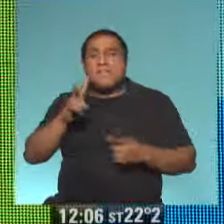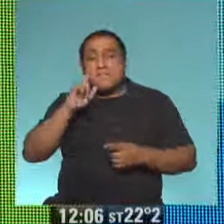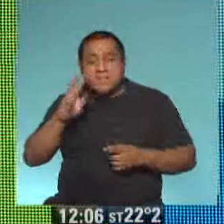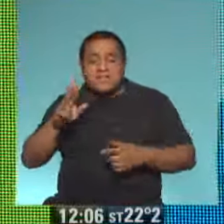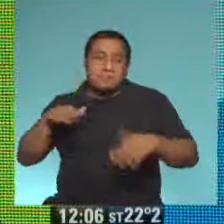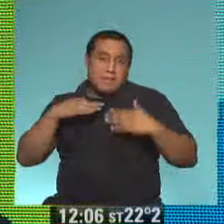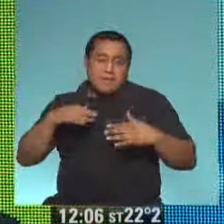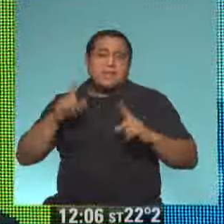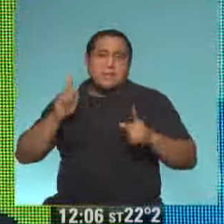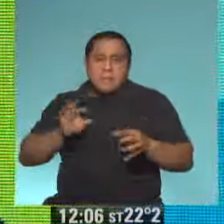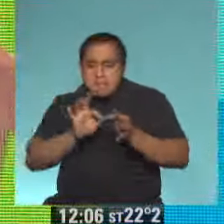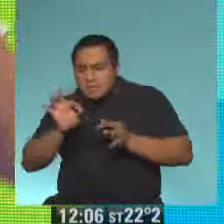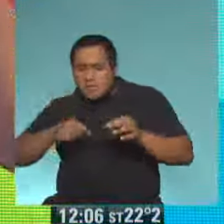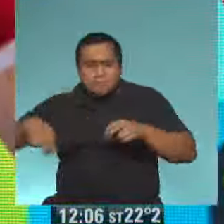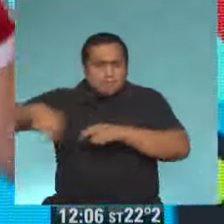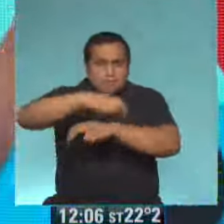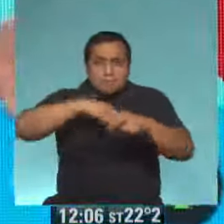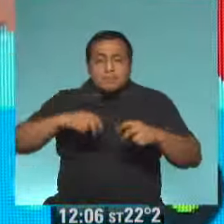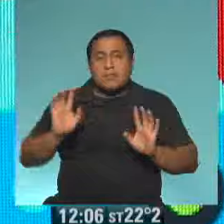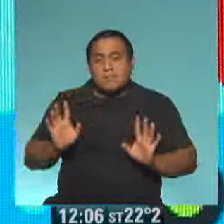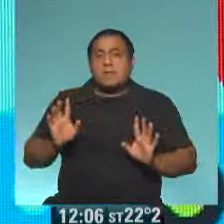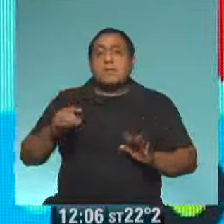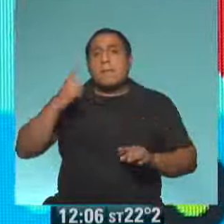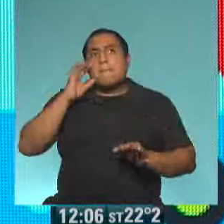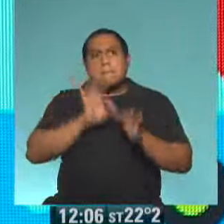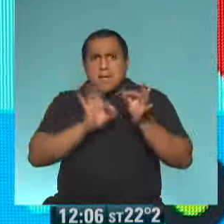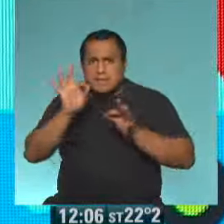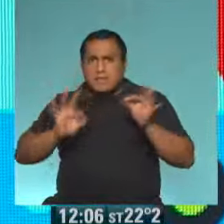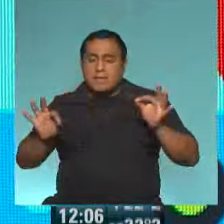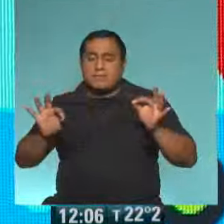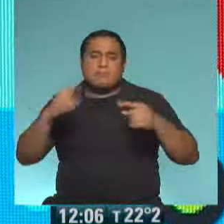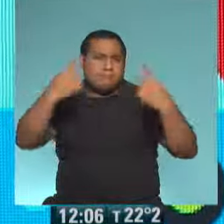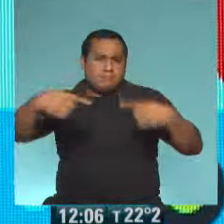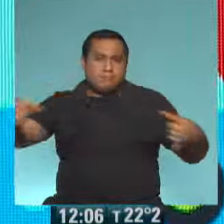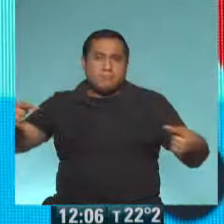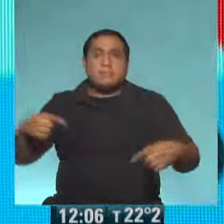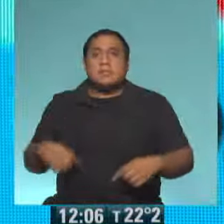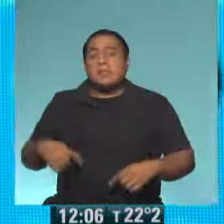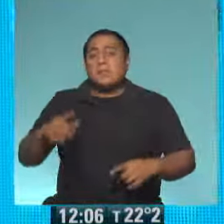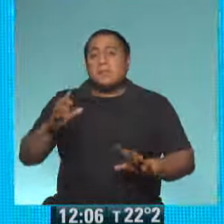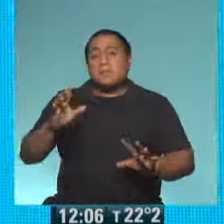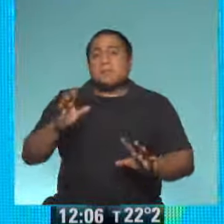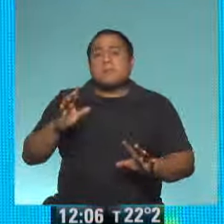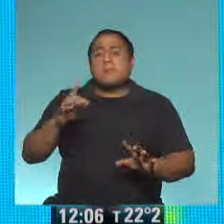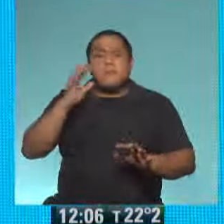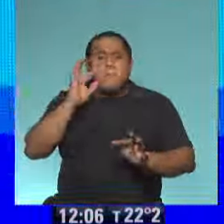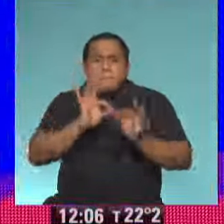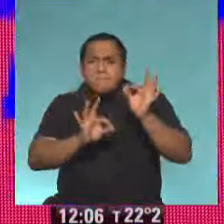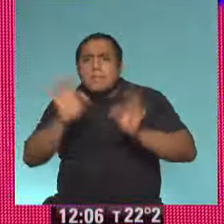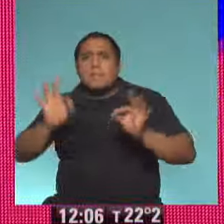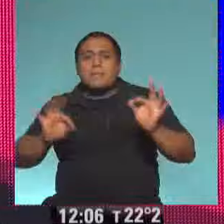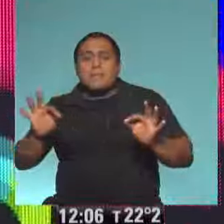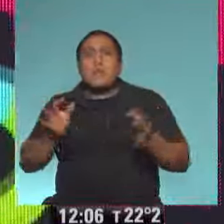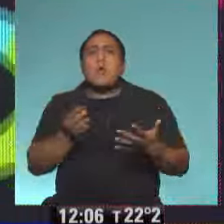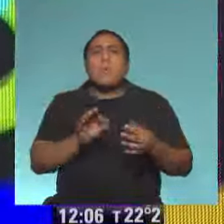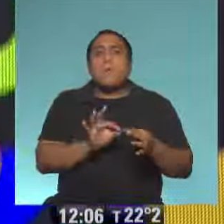el tiempo. Acá estuvimos viendo medidas de longitud y dijimos que entonces acá hay un acuerdo que es que medimos las longitudes en